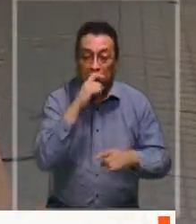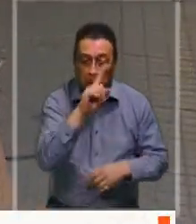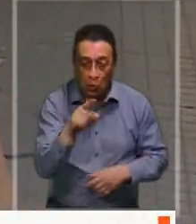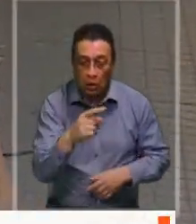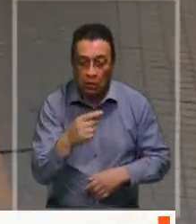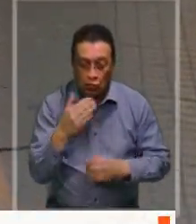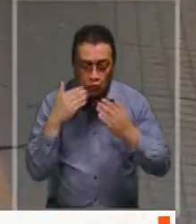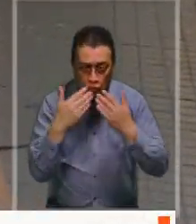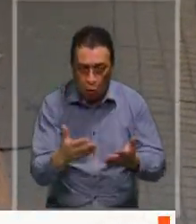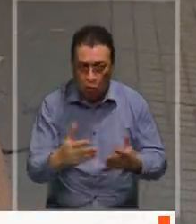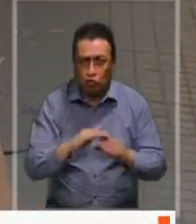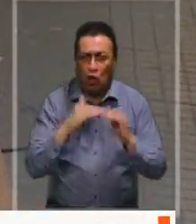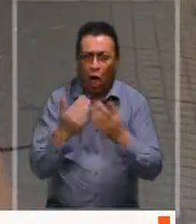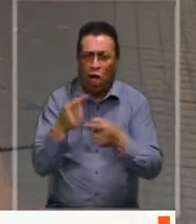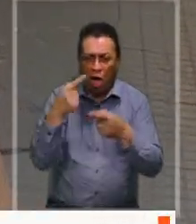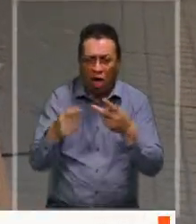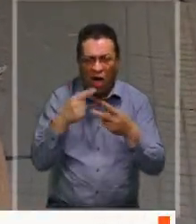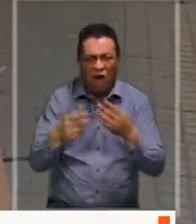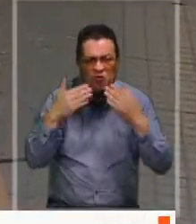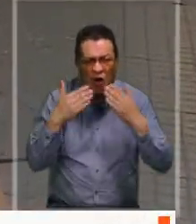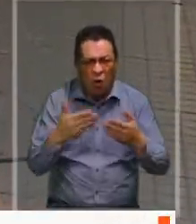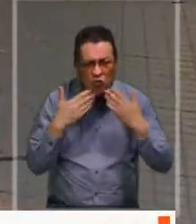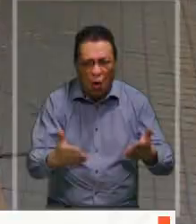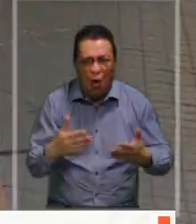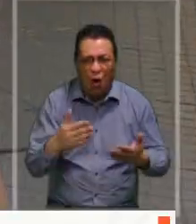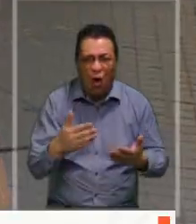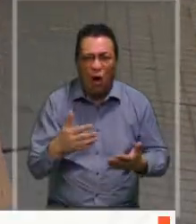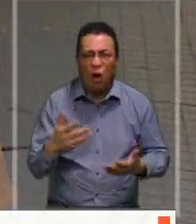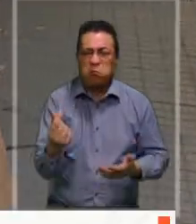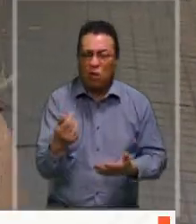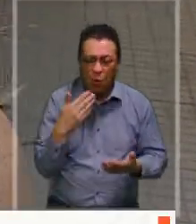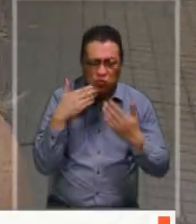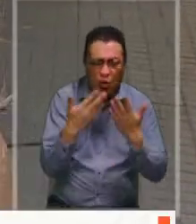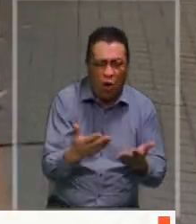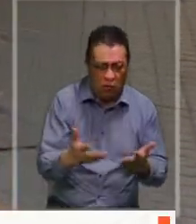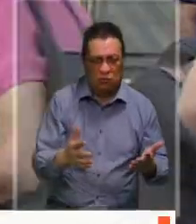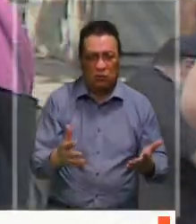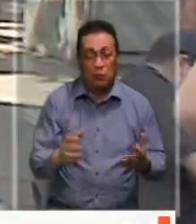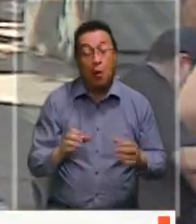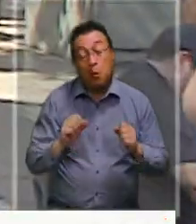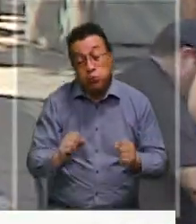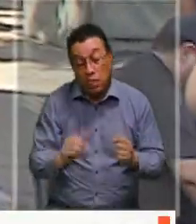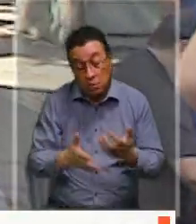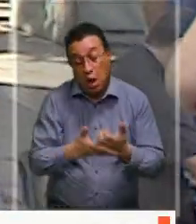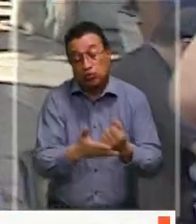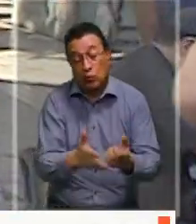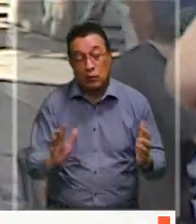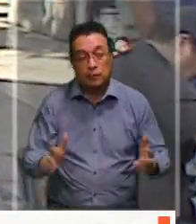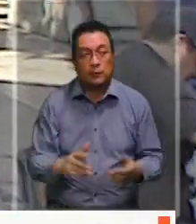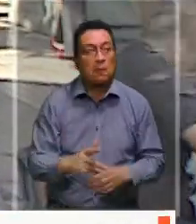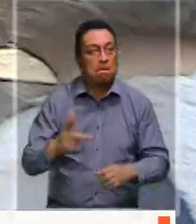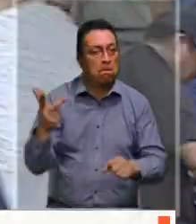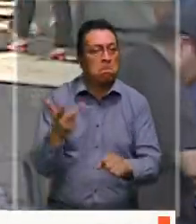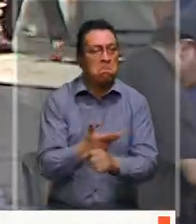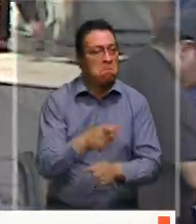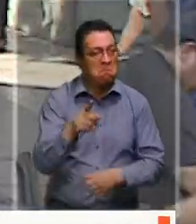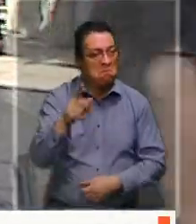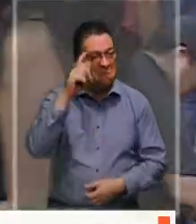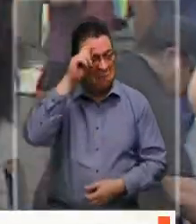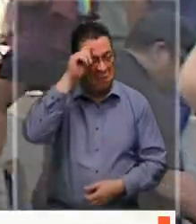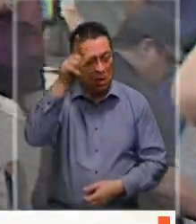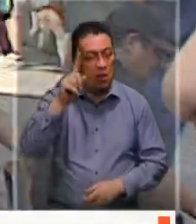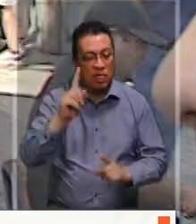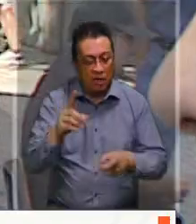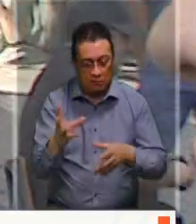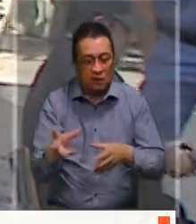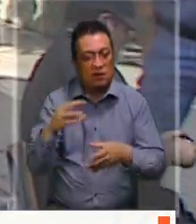demasiada propina para todo? Pero bueno, si se puede, hay que ayudar. Es un mal invento porque debiese estar incluido en